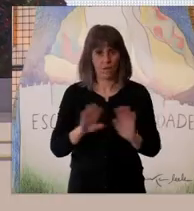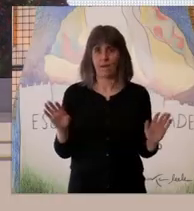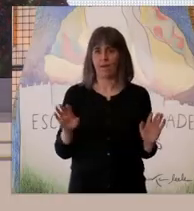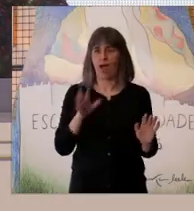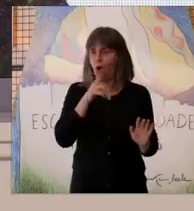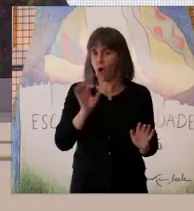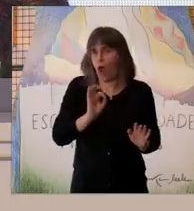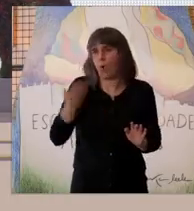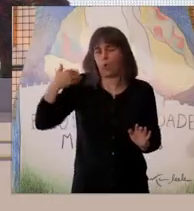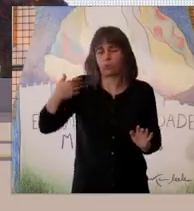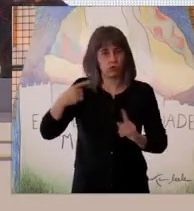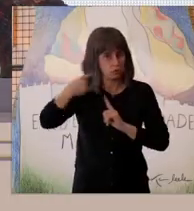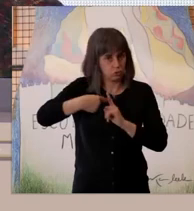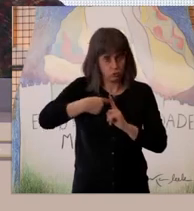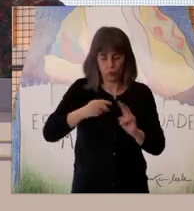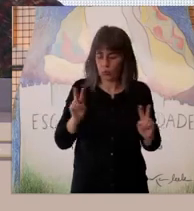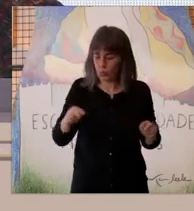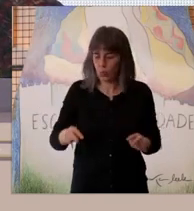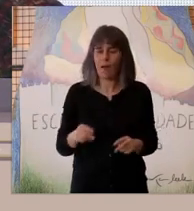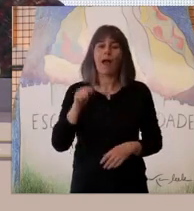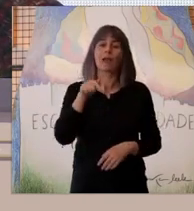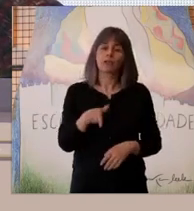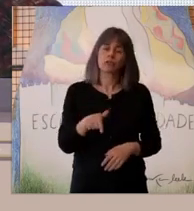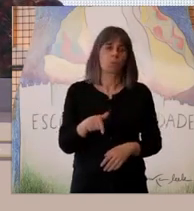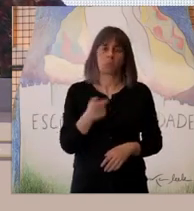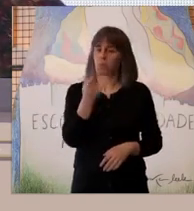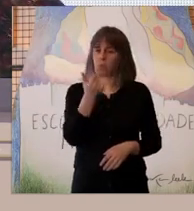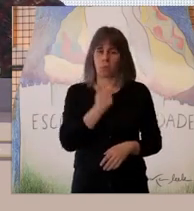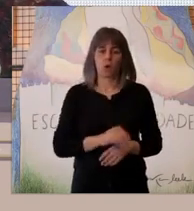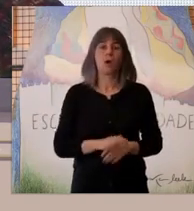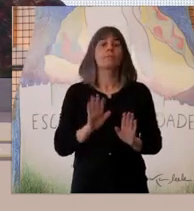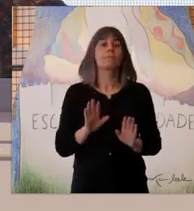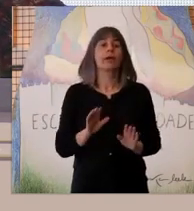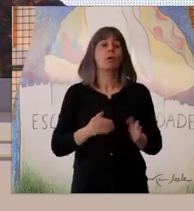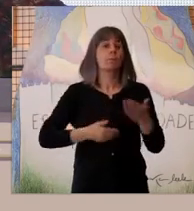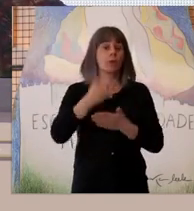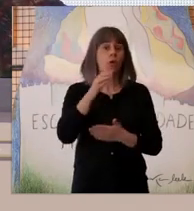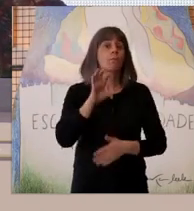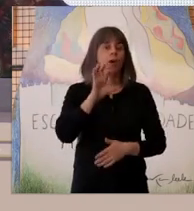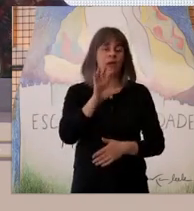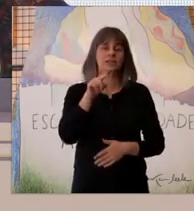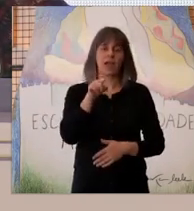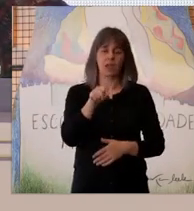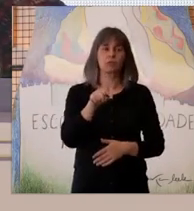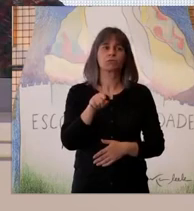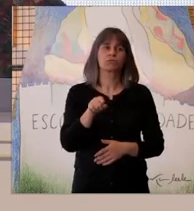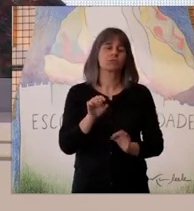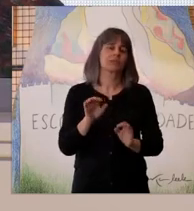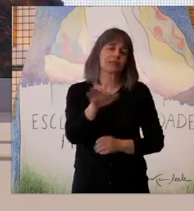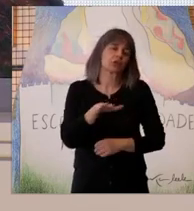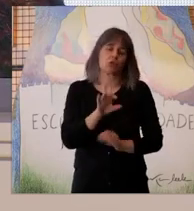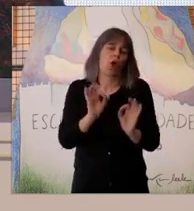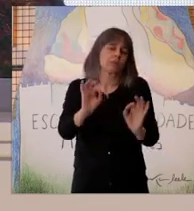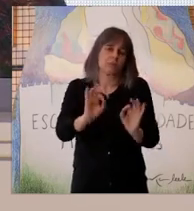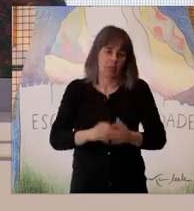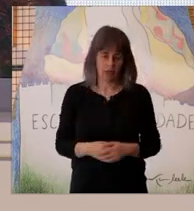unos años eso se ha dado más bien más bien poco pero es verdad que el país es un sitio como muy característico y que más allá del